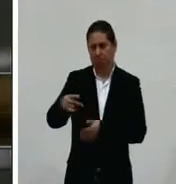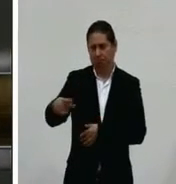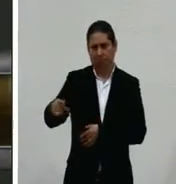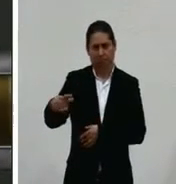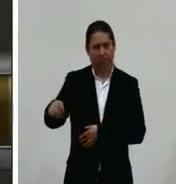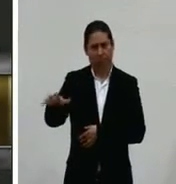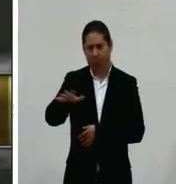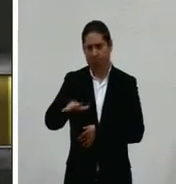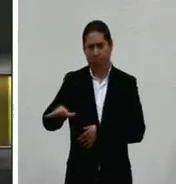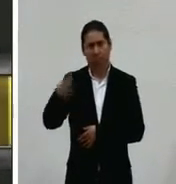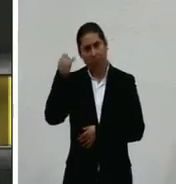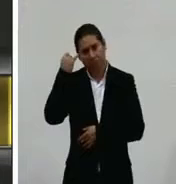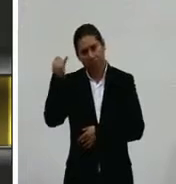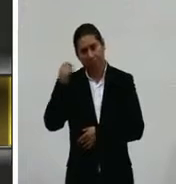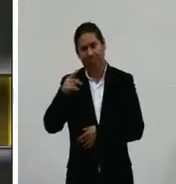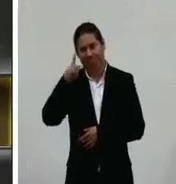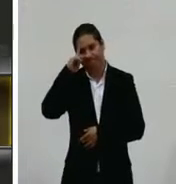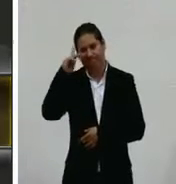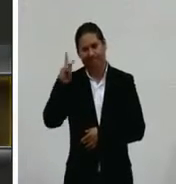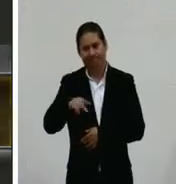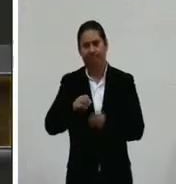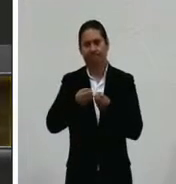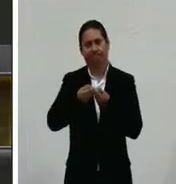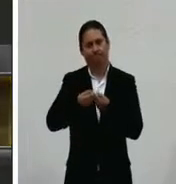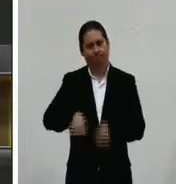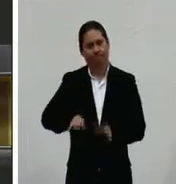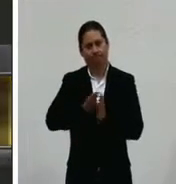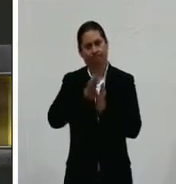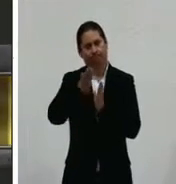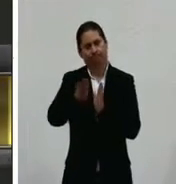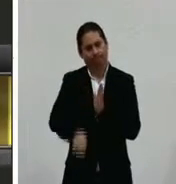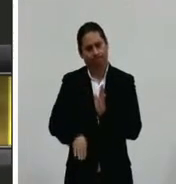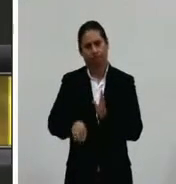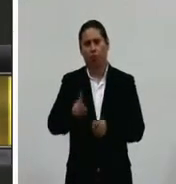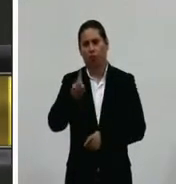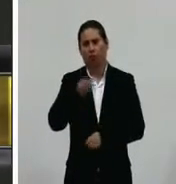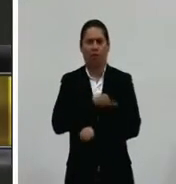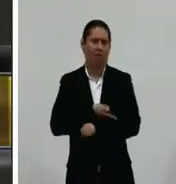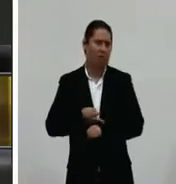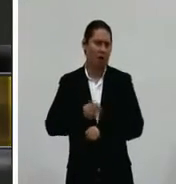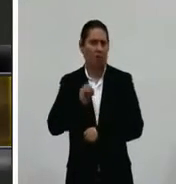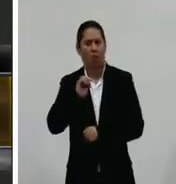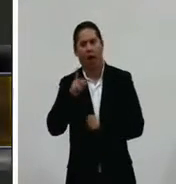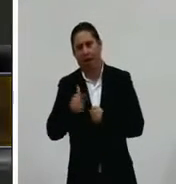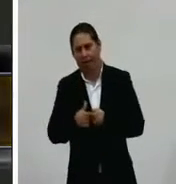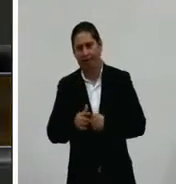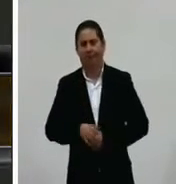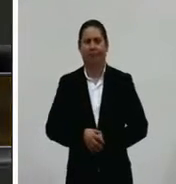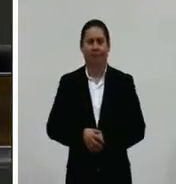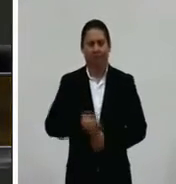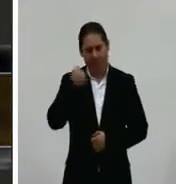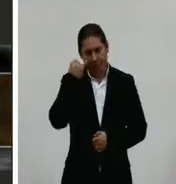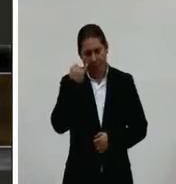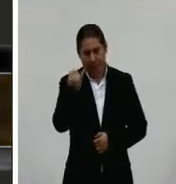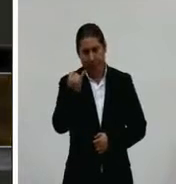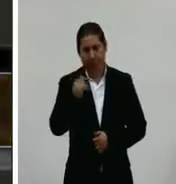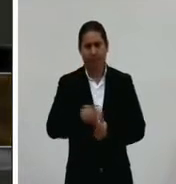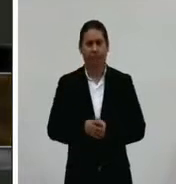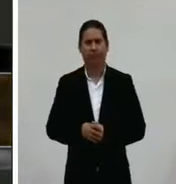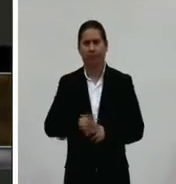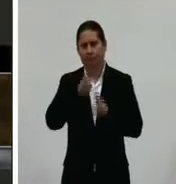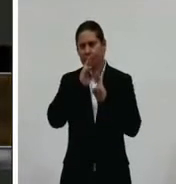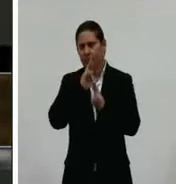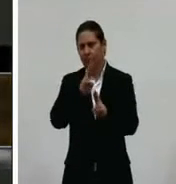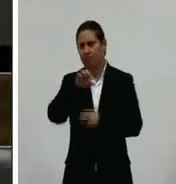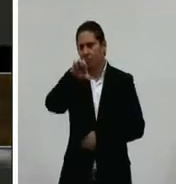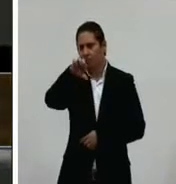por un lamentable suceso como el de perder a un familiar. El objetivo de la iniciativa, cuyo dictamen se